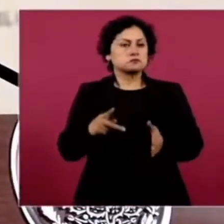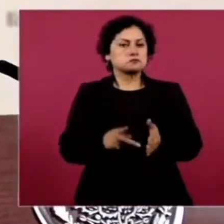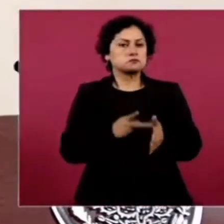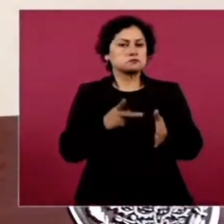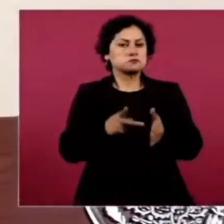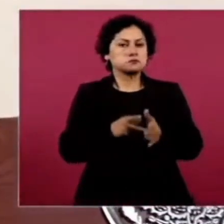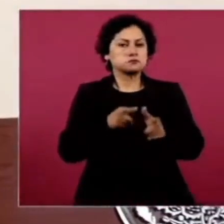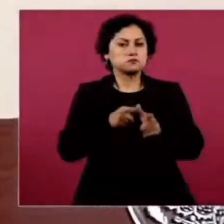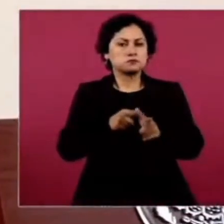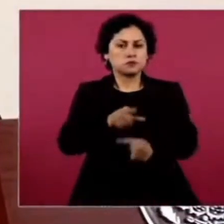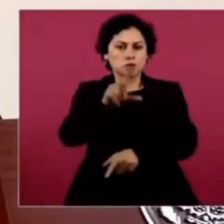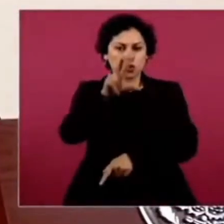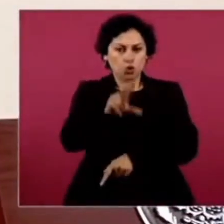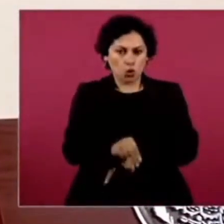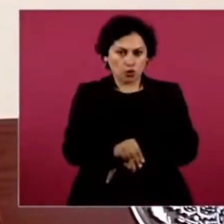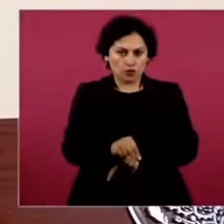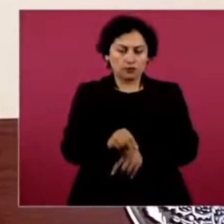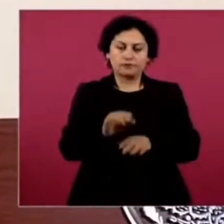Y